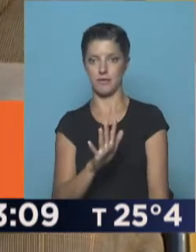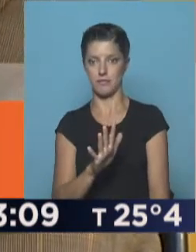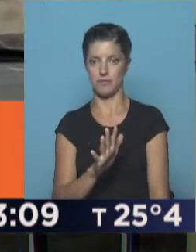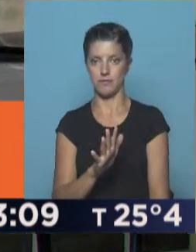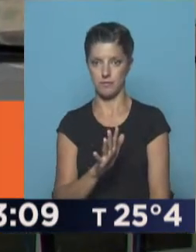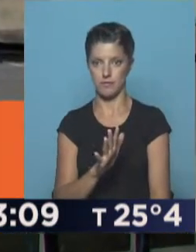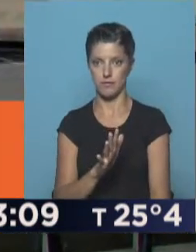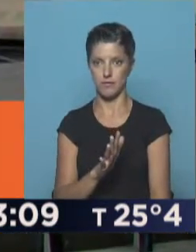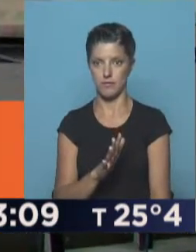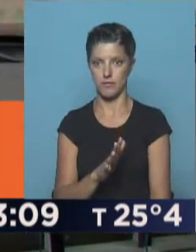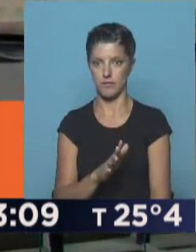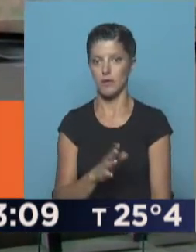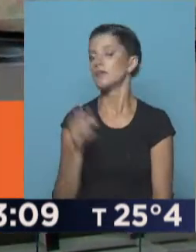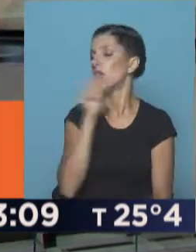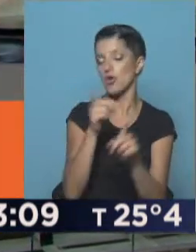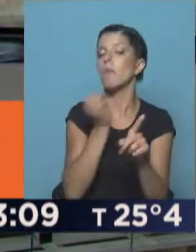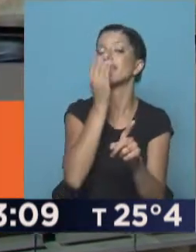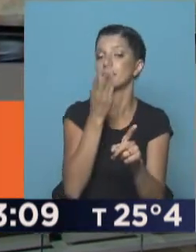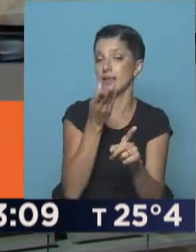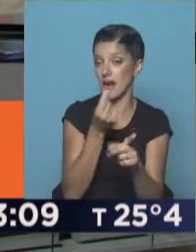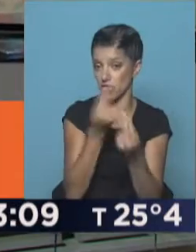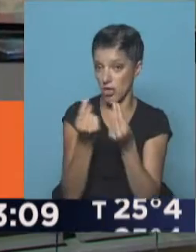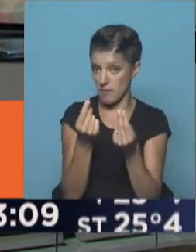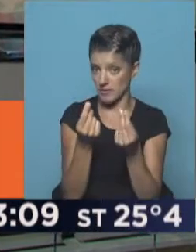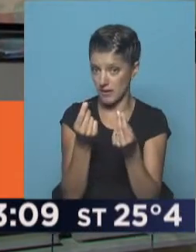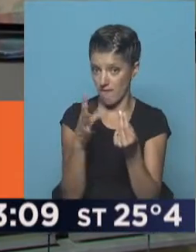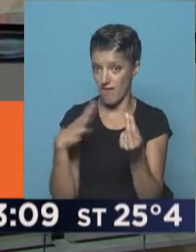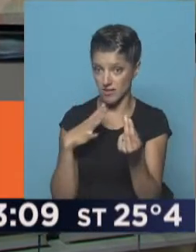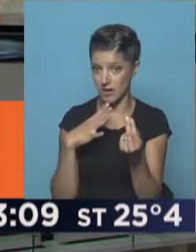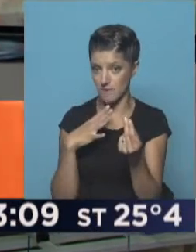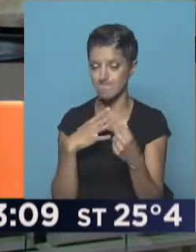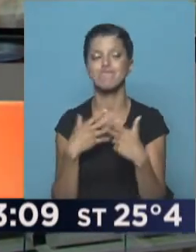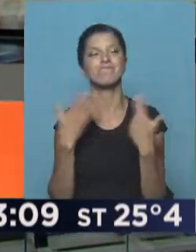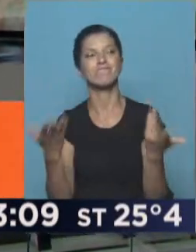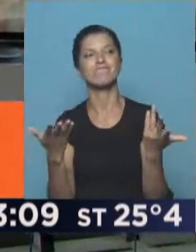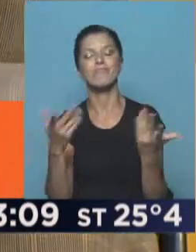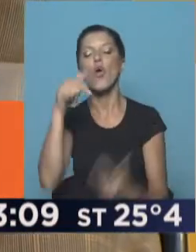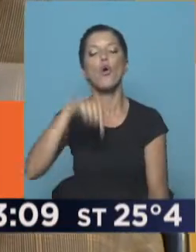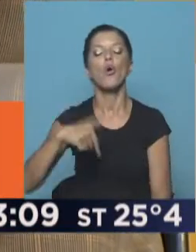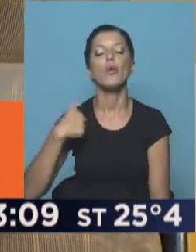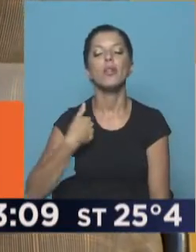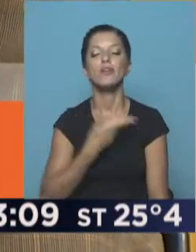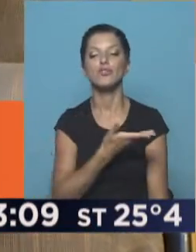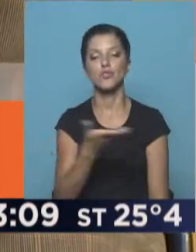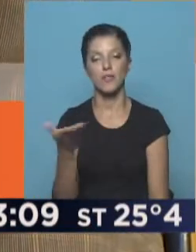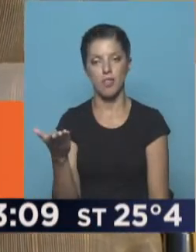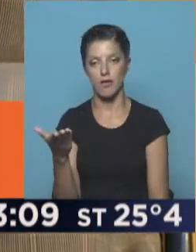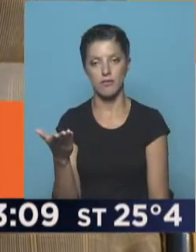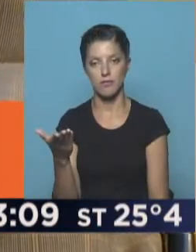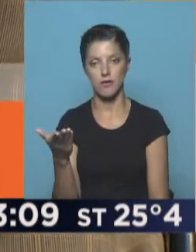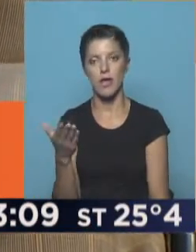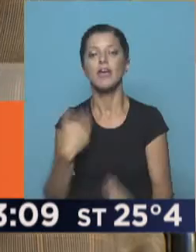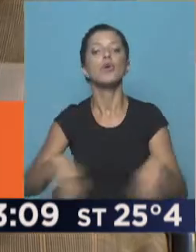vanaglorie de no presentar sus declaraciones. Digamos, vivimos en una sociedad donde desgraciadamente no hay igualdad